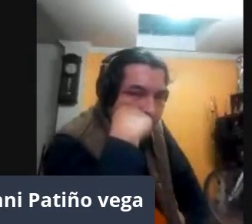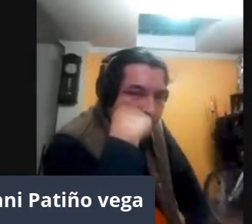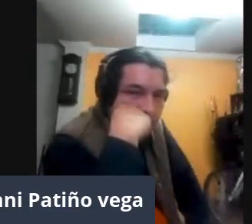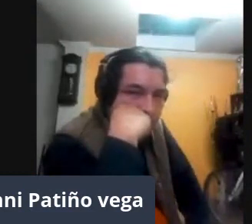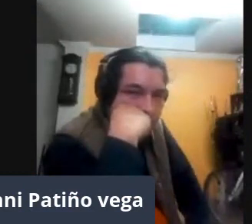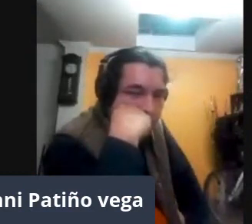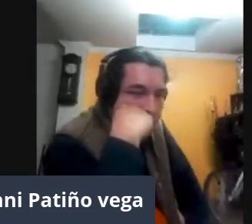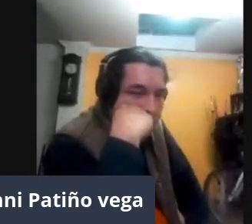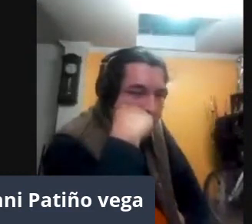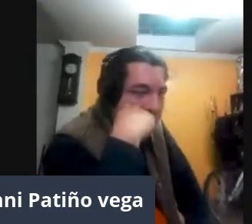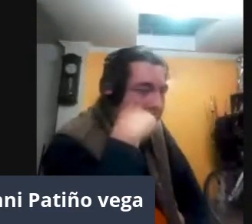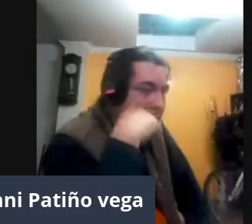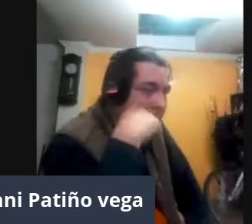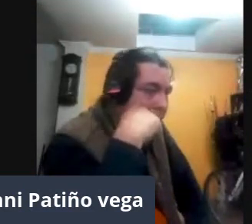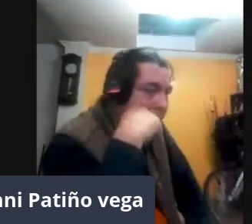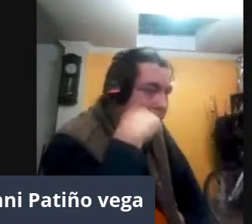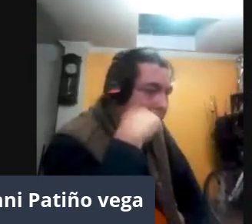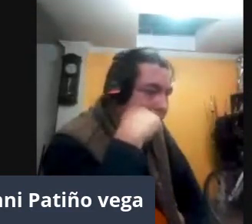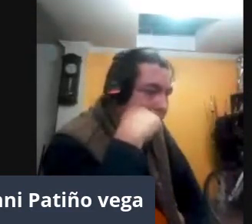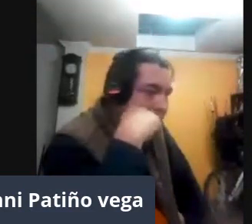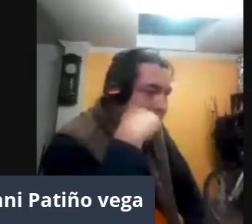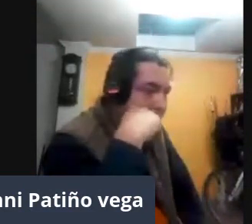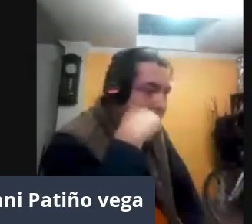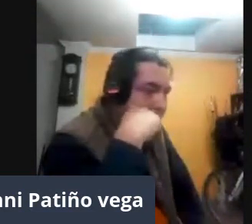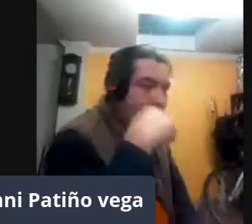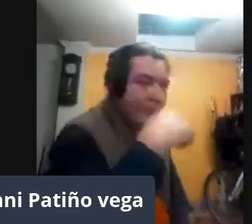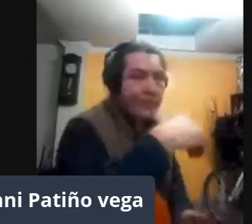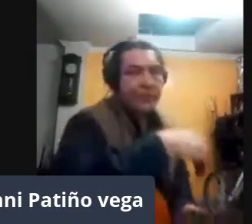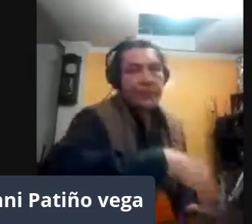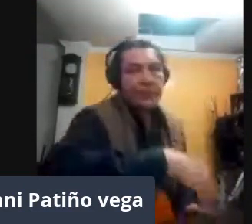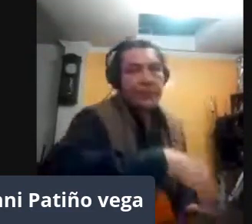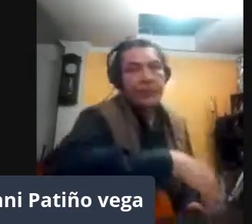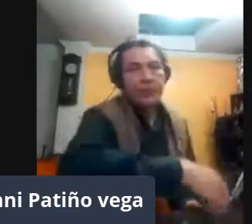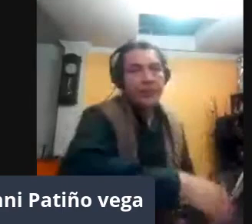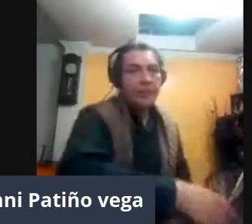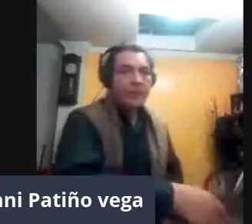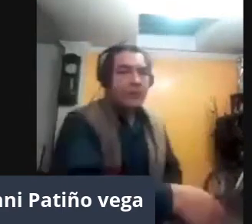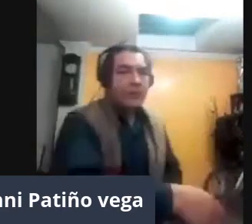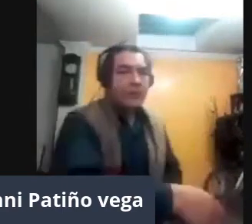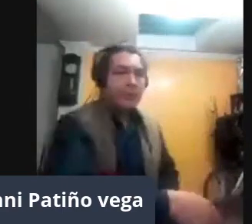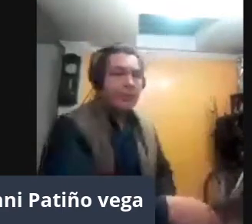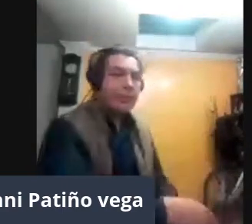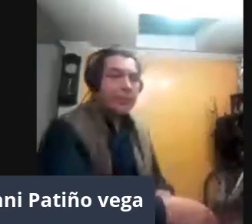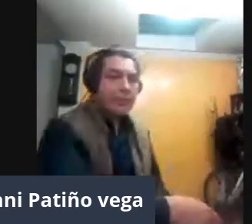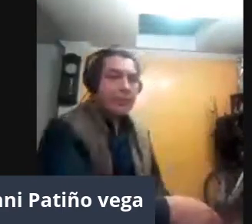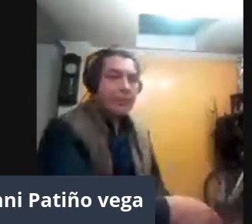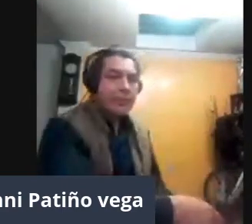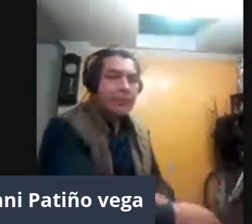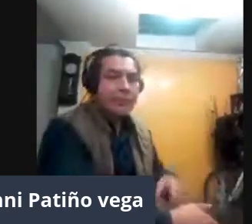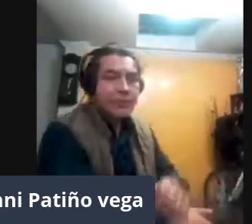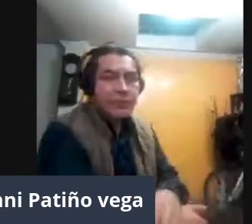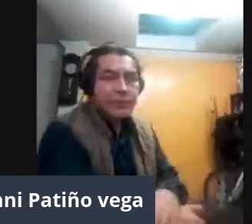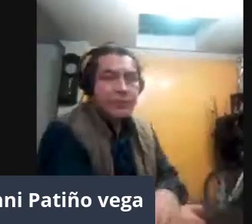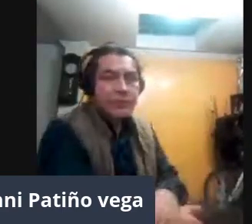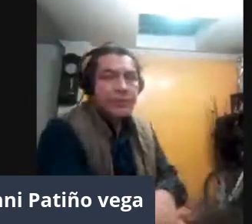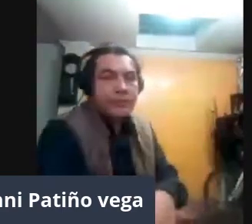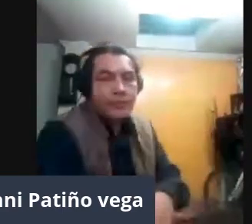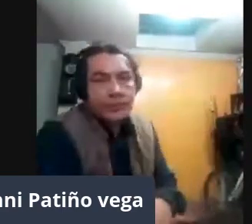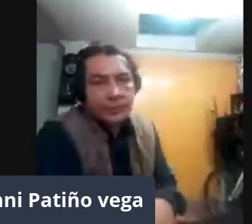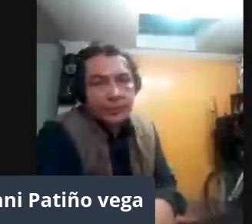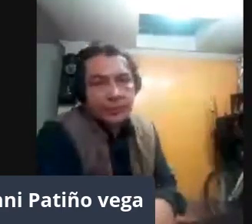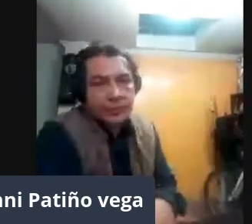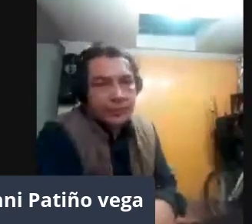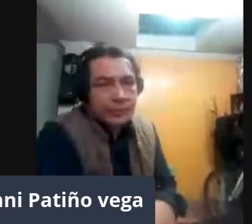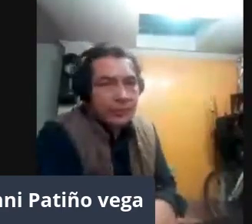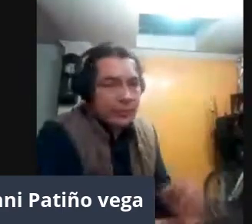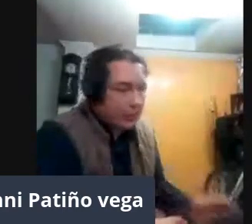xavi a todas esas verdades donde puede terminar en una condición de desplazamiento la llevaron para su pueblo y la